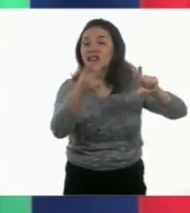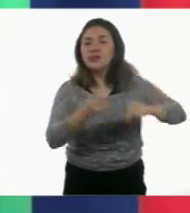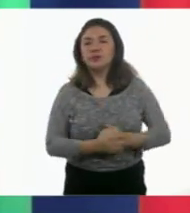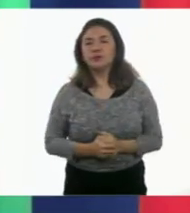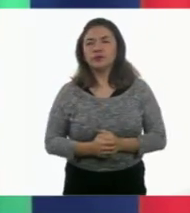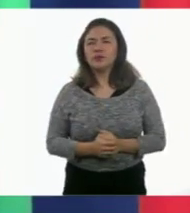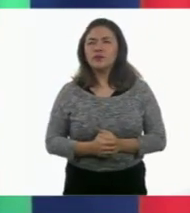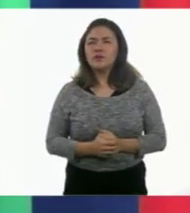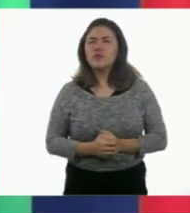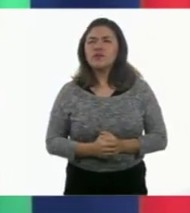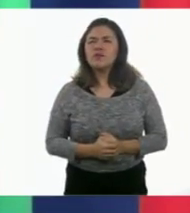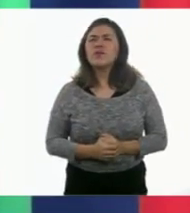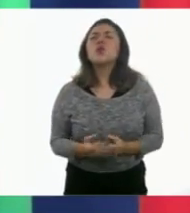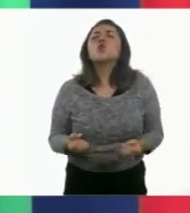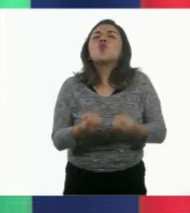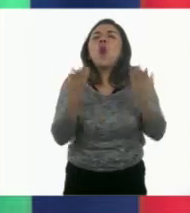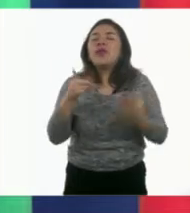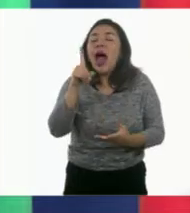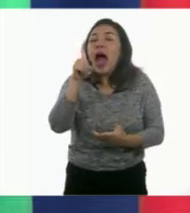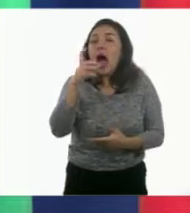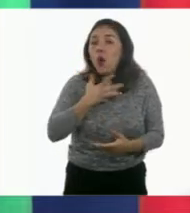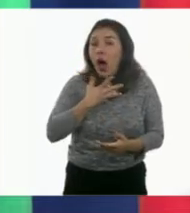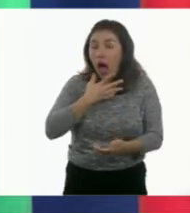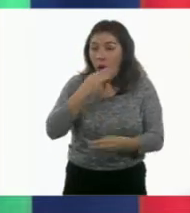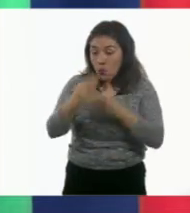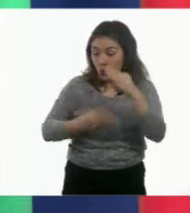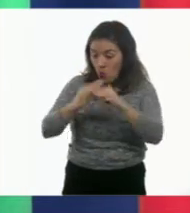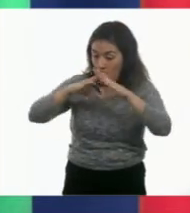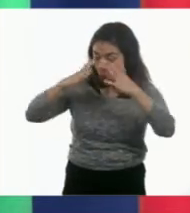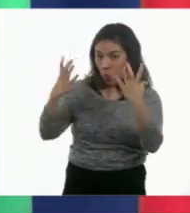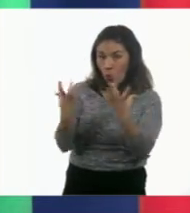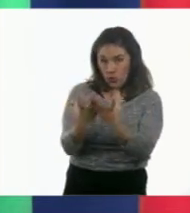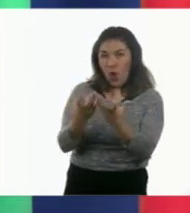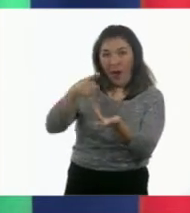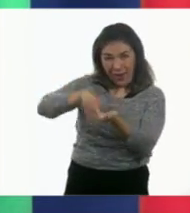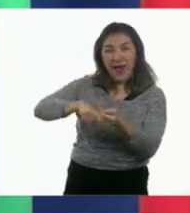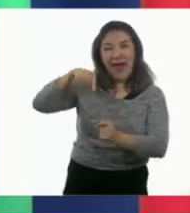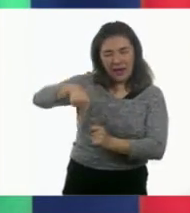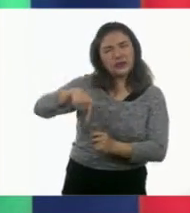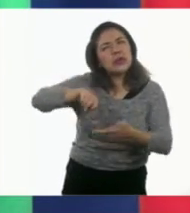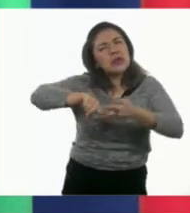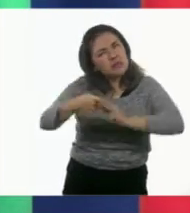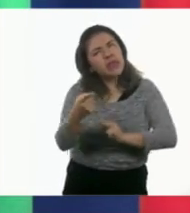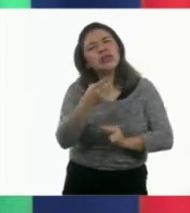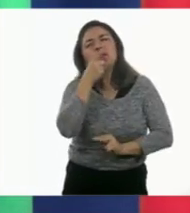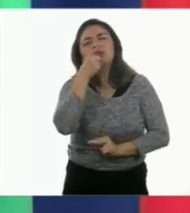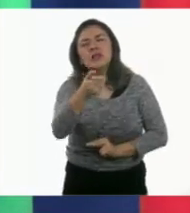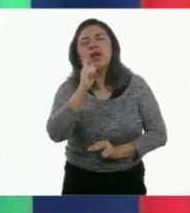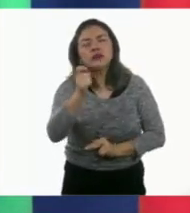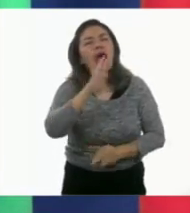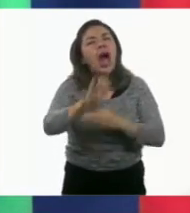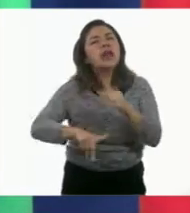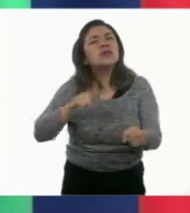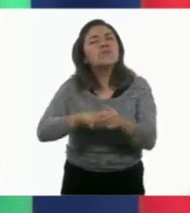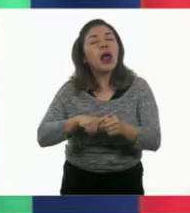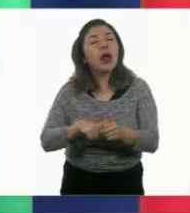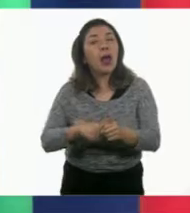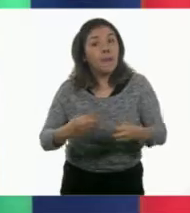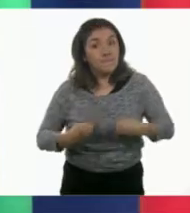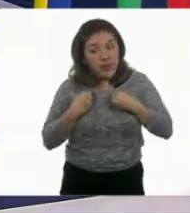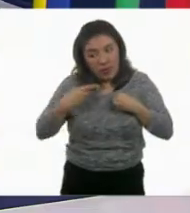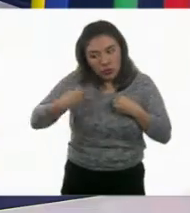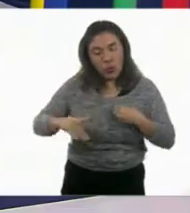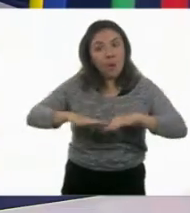de la parte que habla de la cantidad de agua que hay en nuestro planeta, empieza a hablar de los animales que habitan en el